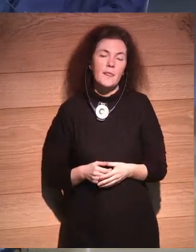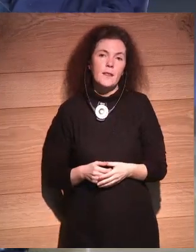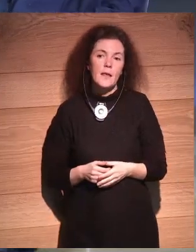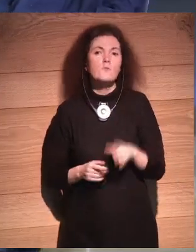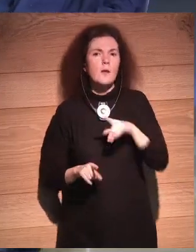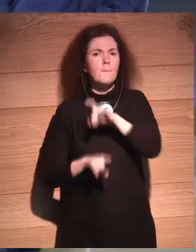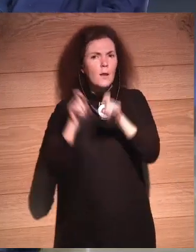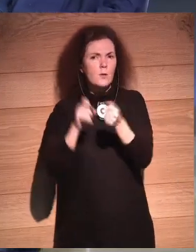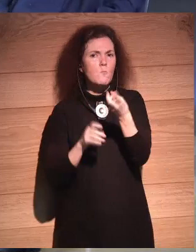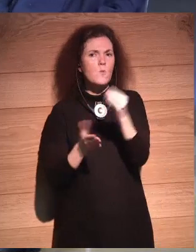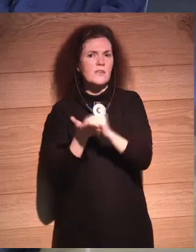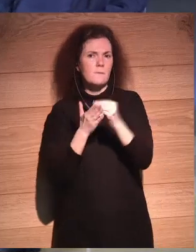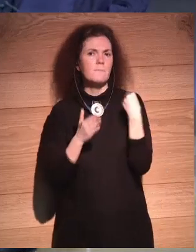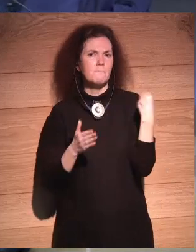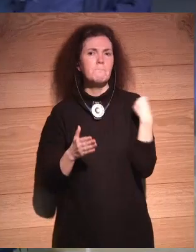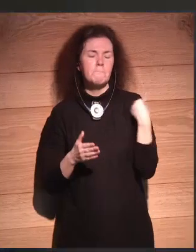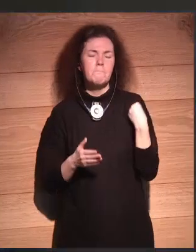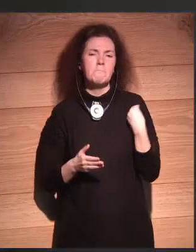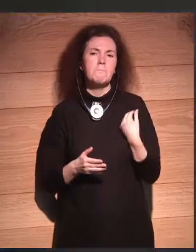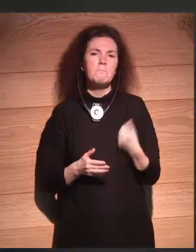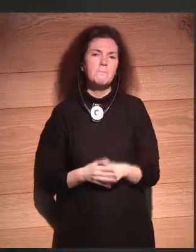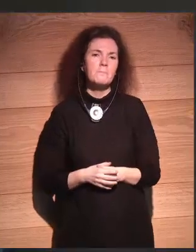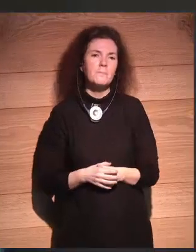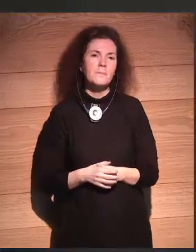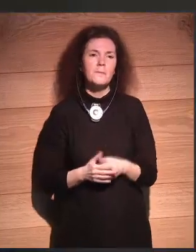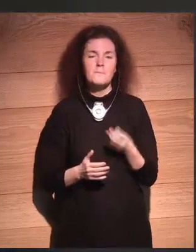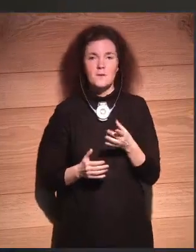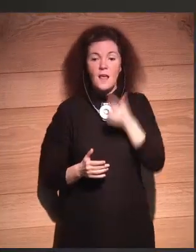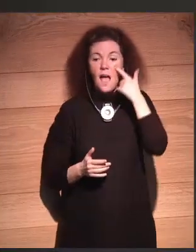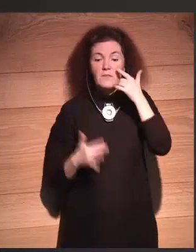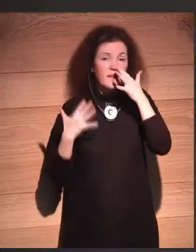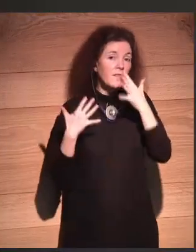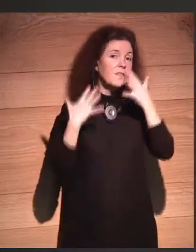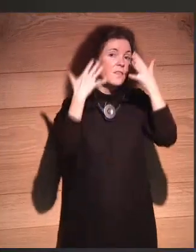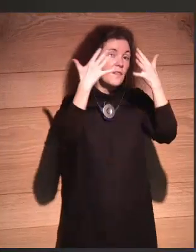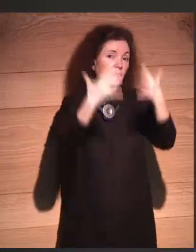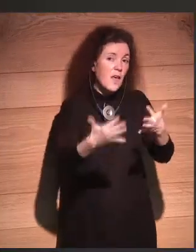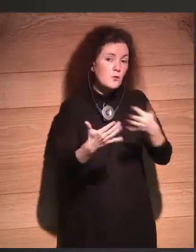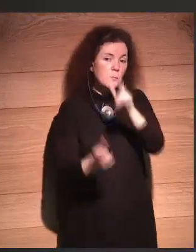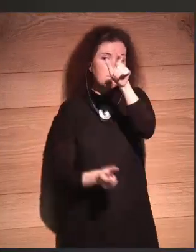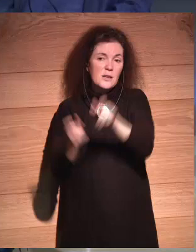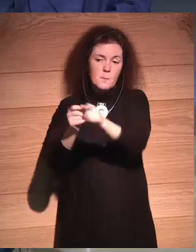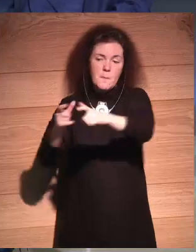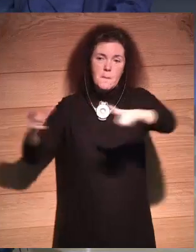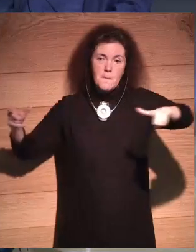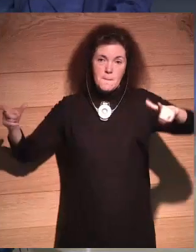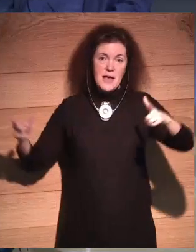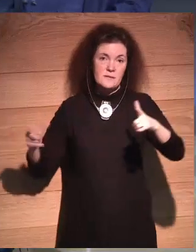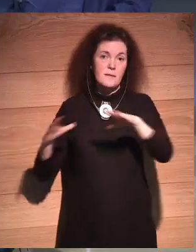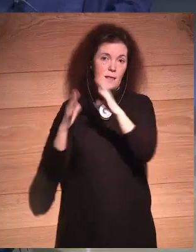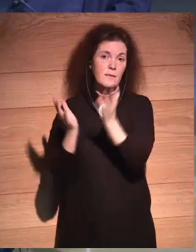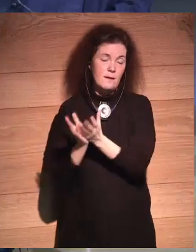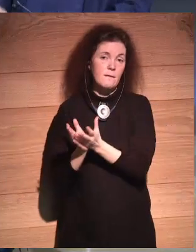Esta pregunta me la han hecho muchas veces en realidad. Sí, bueno, habrá que ver en 10 años. Habrá muchas más personas, más millones de personas en la